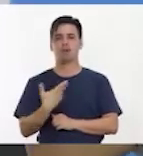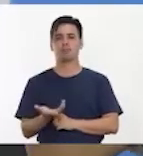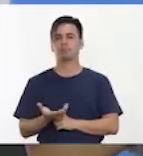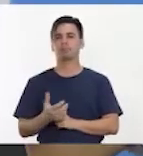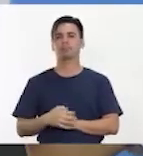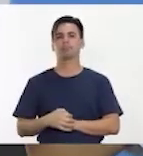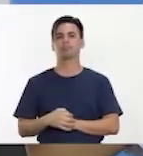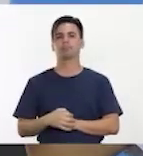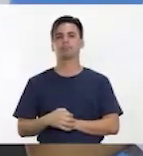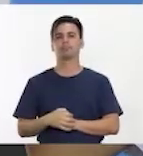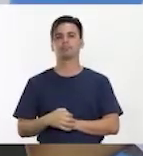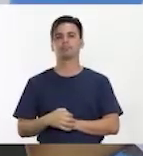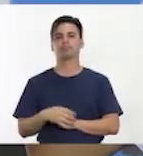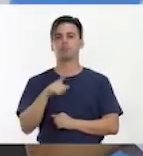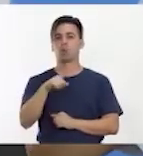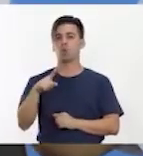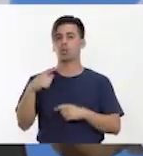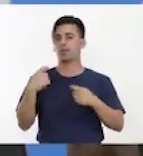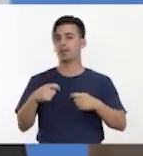Igualmente,